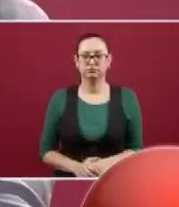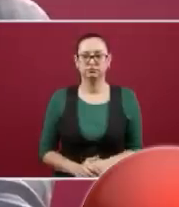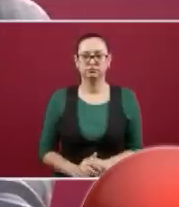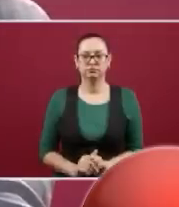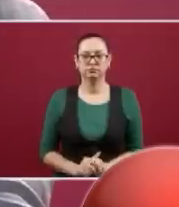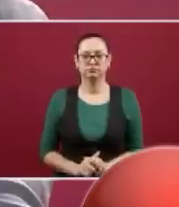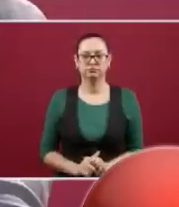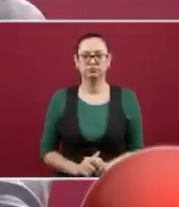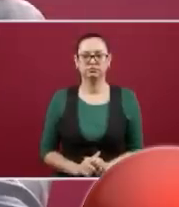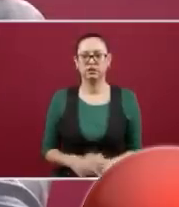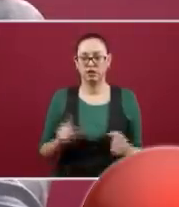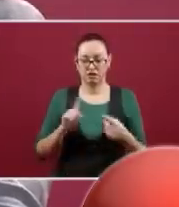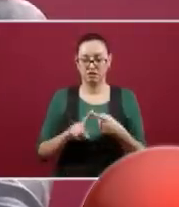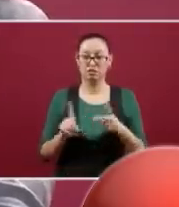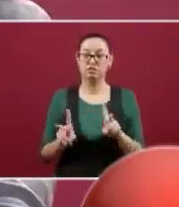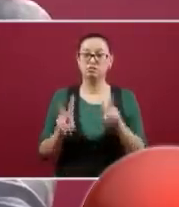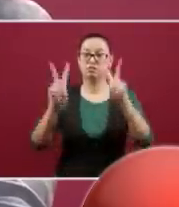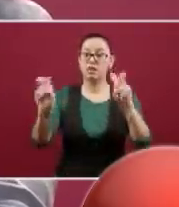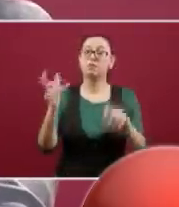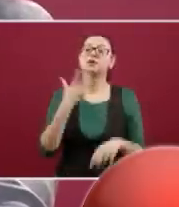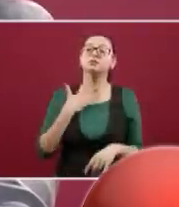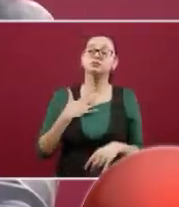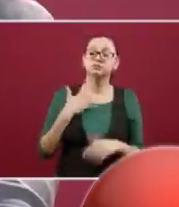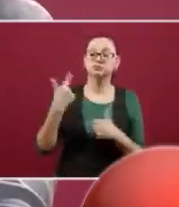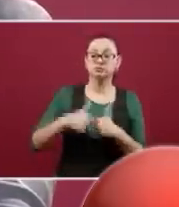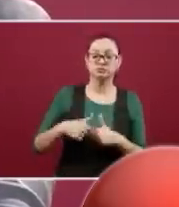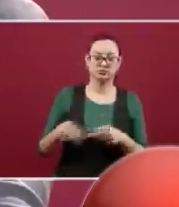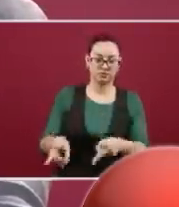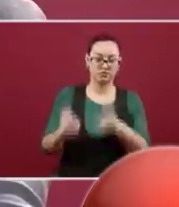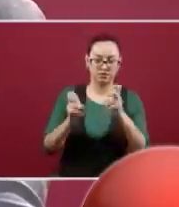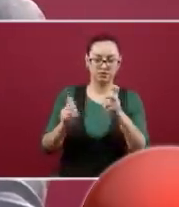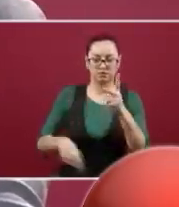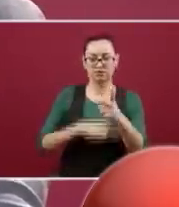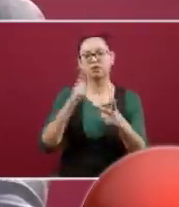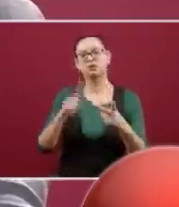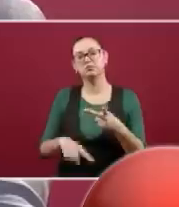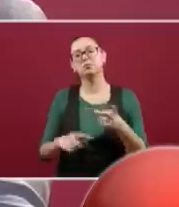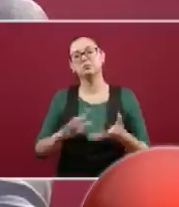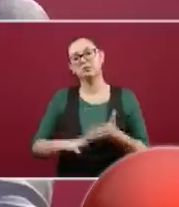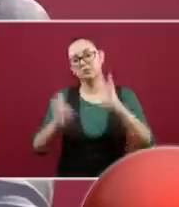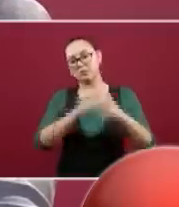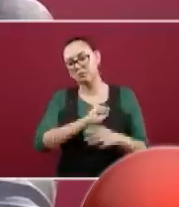el llamado huachicol, las que tienen que ver con la delincuencia